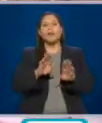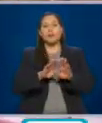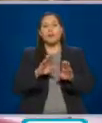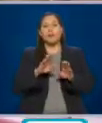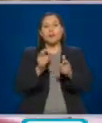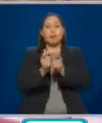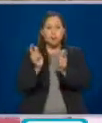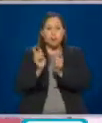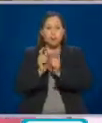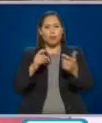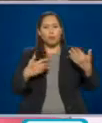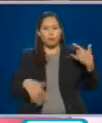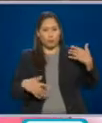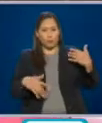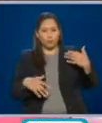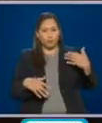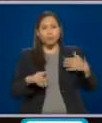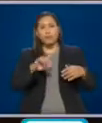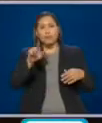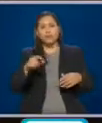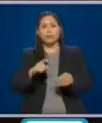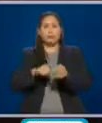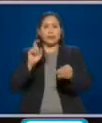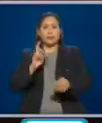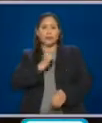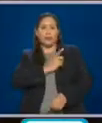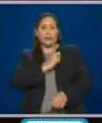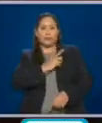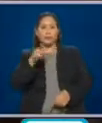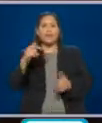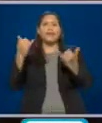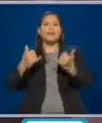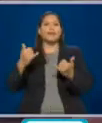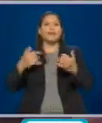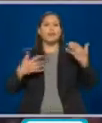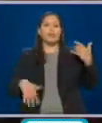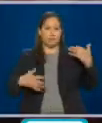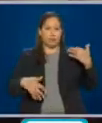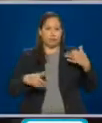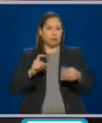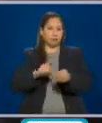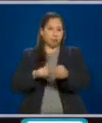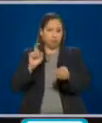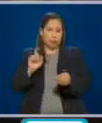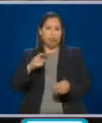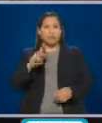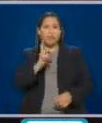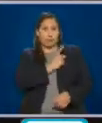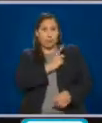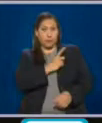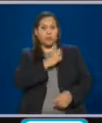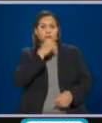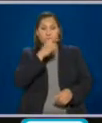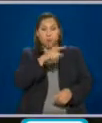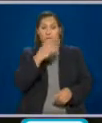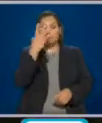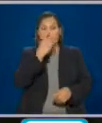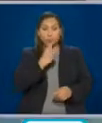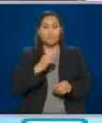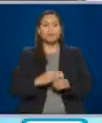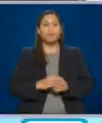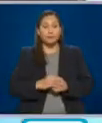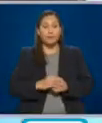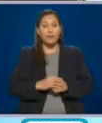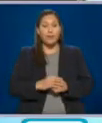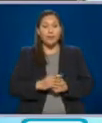y después se hizo solista. Con los Rebeldes tuvo varios éxitos, pero también como solista tuvo varios éxitos. Y fíjate